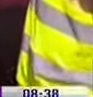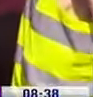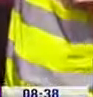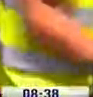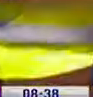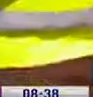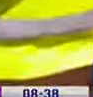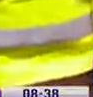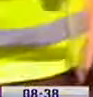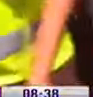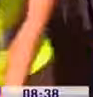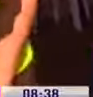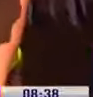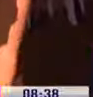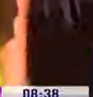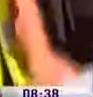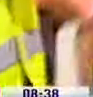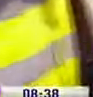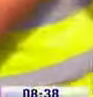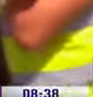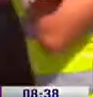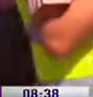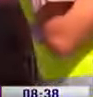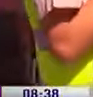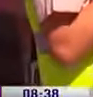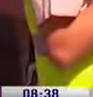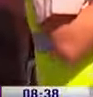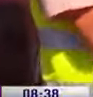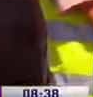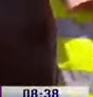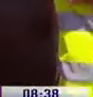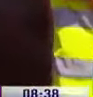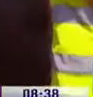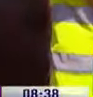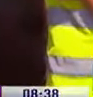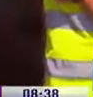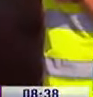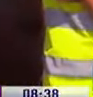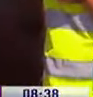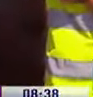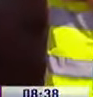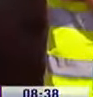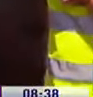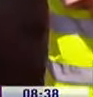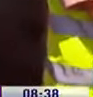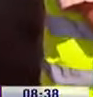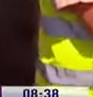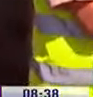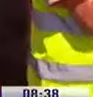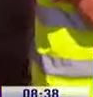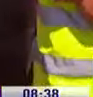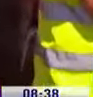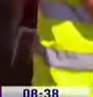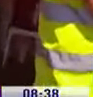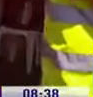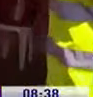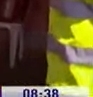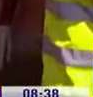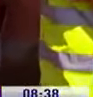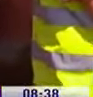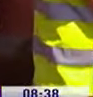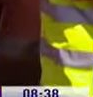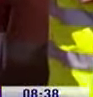Ya. Bueno, gracias. ¿Cuáles son sus últimas palabras antes de ir a la PJ? Nada, que se cuiden mis compañeros, no traten de no hacer